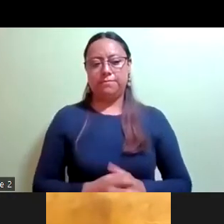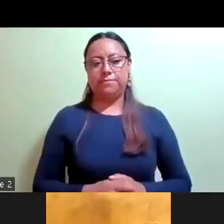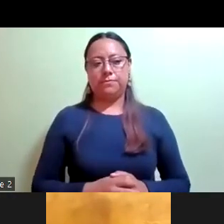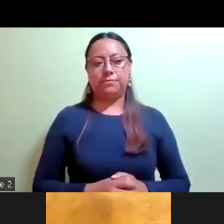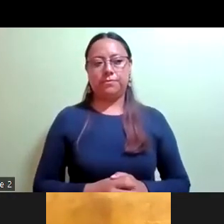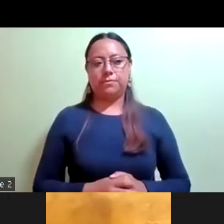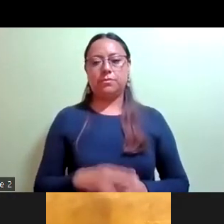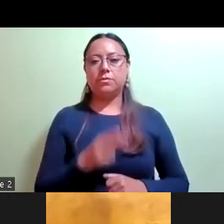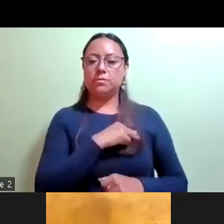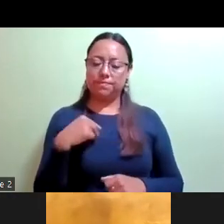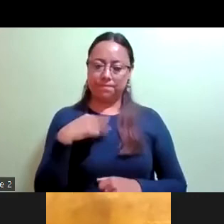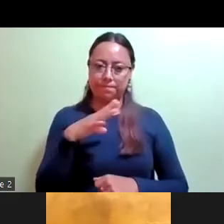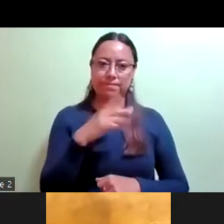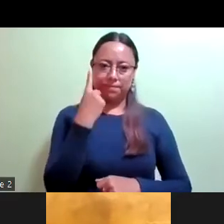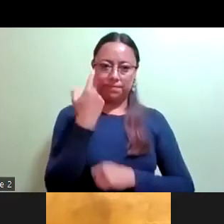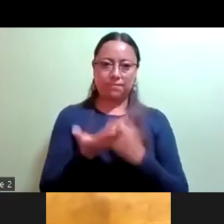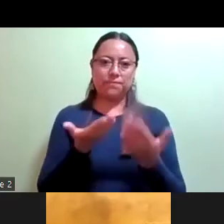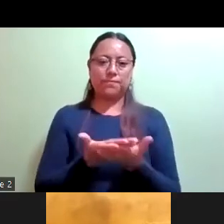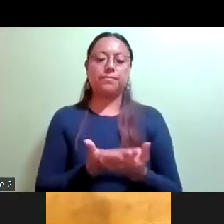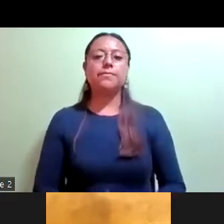tenemos una propuesta. Por favor,